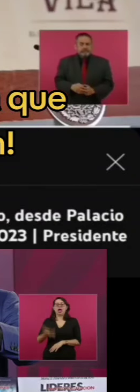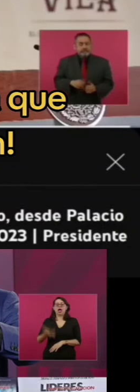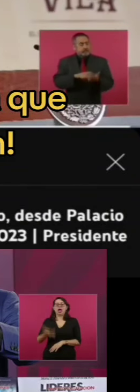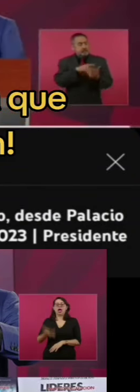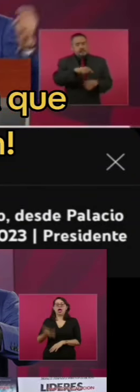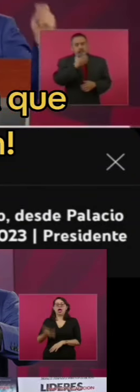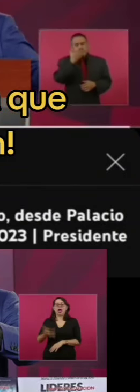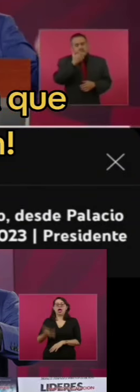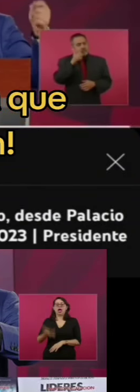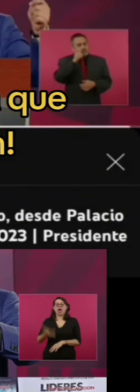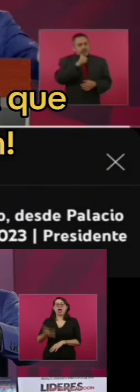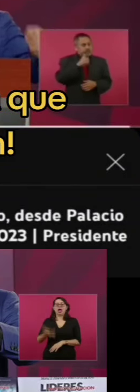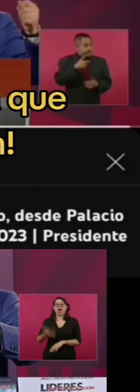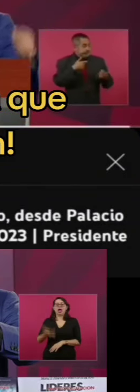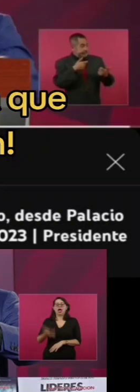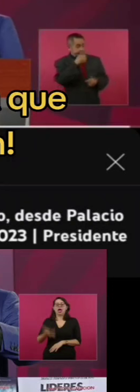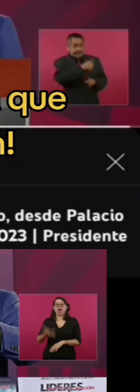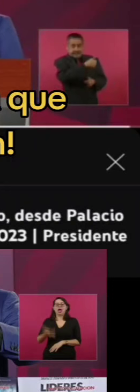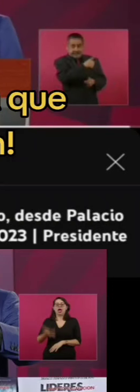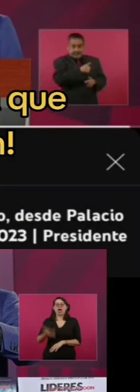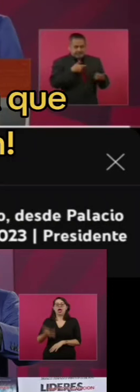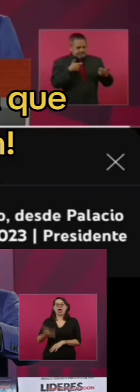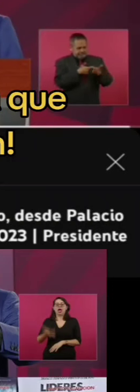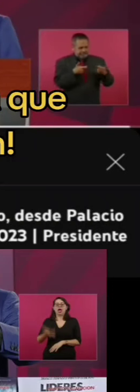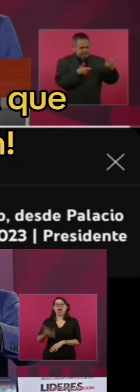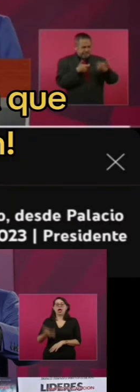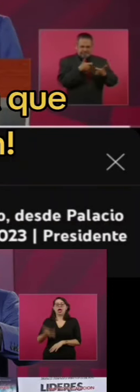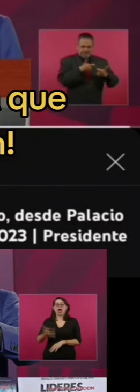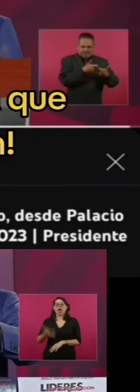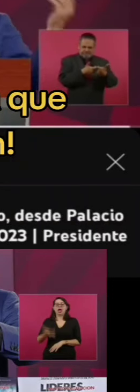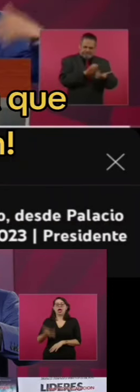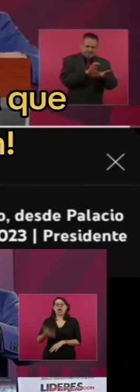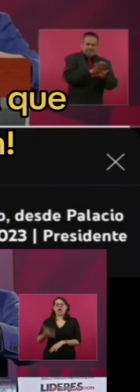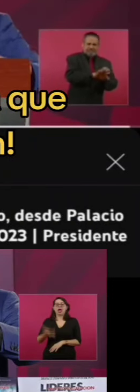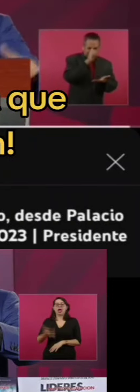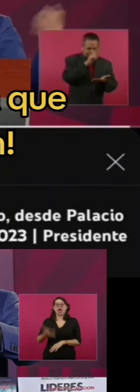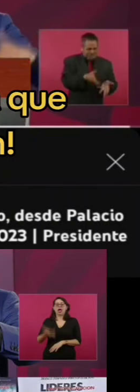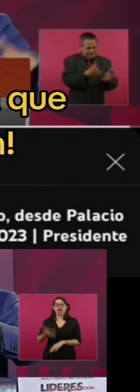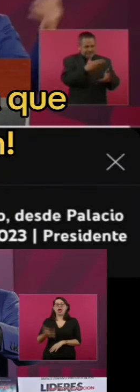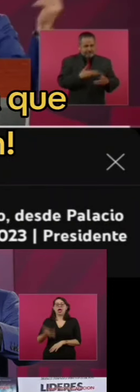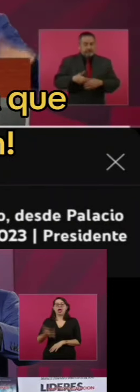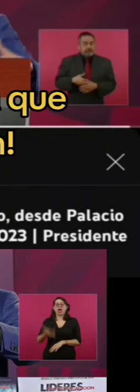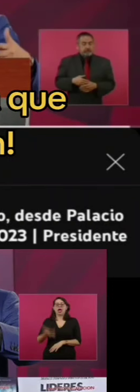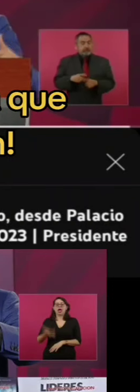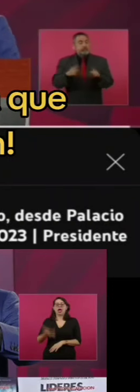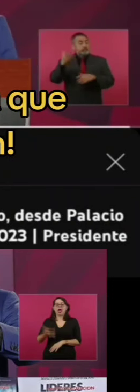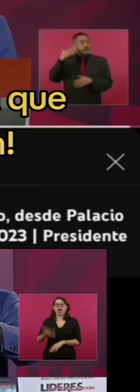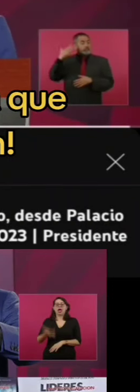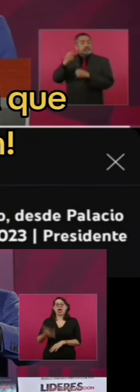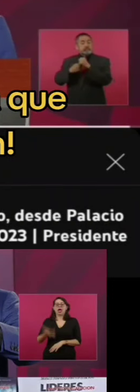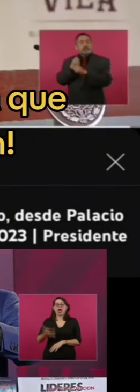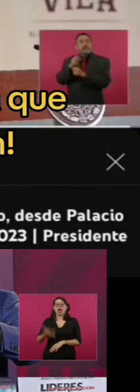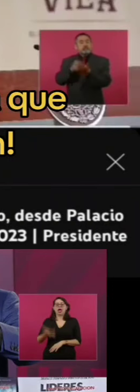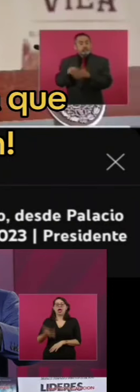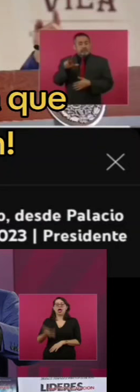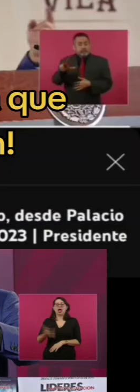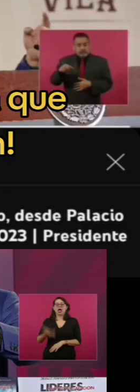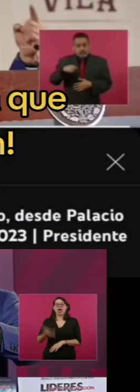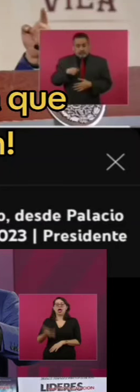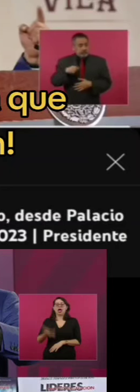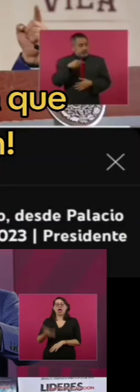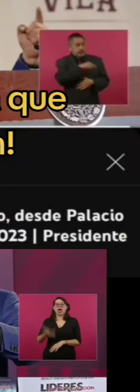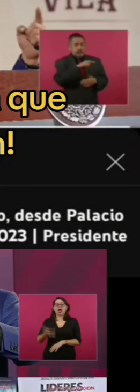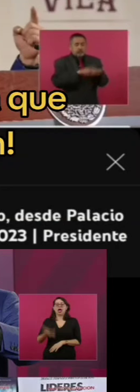la costumbre que tienen es que cada uno aporta. En el caso mío, en el 18,